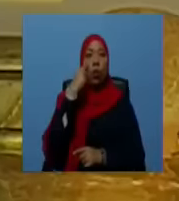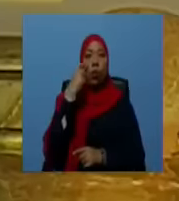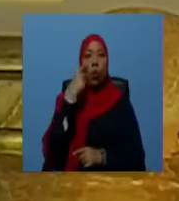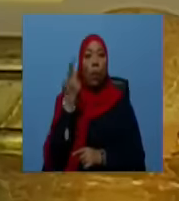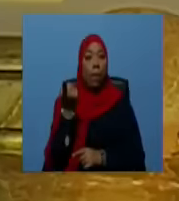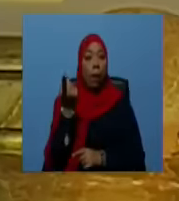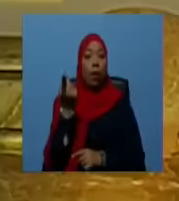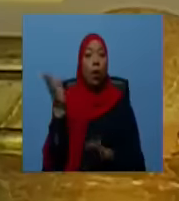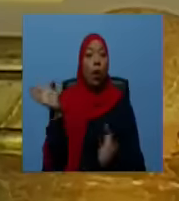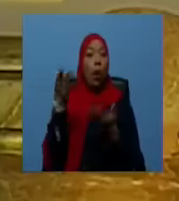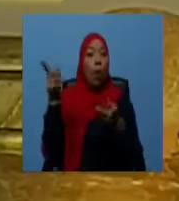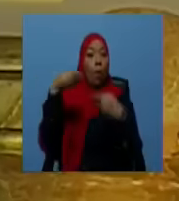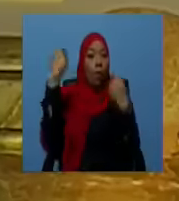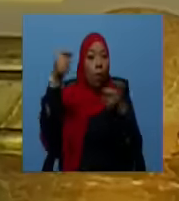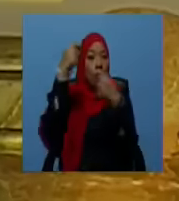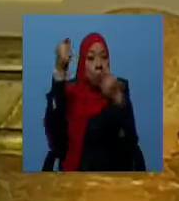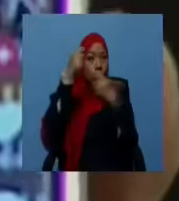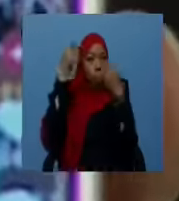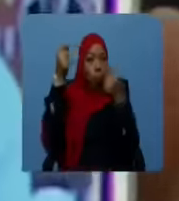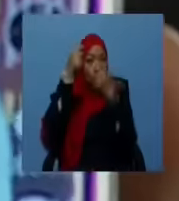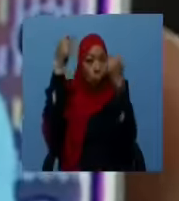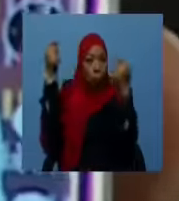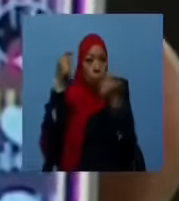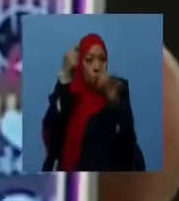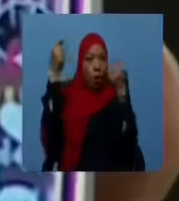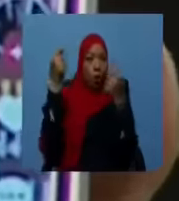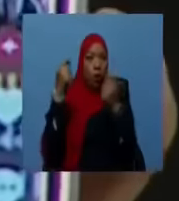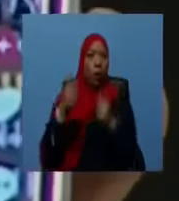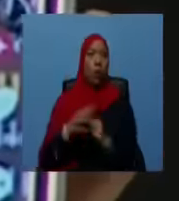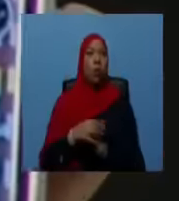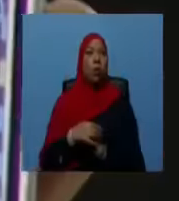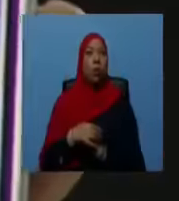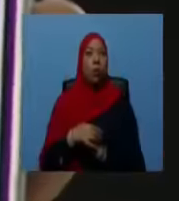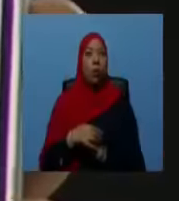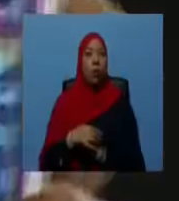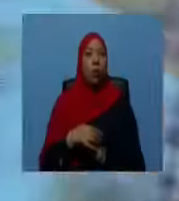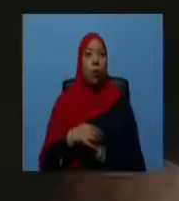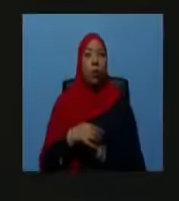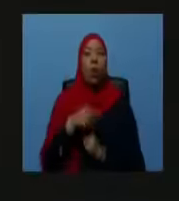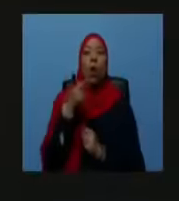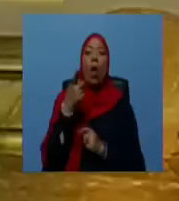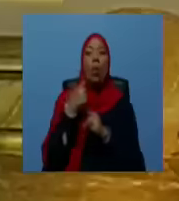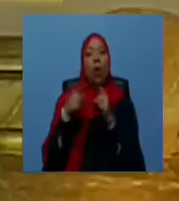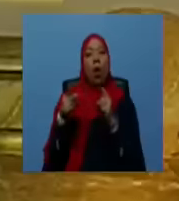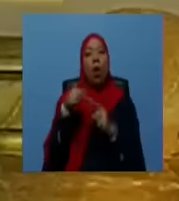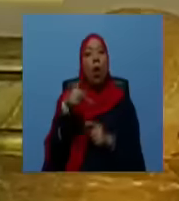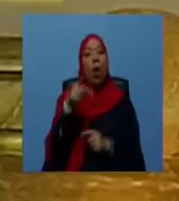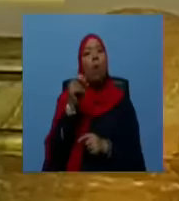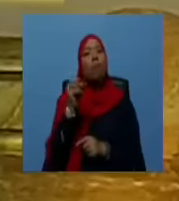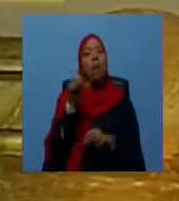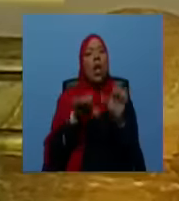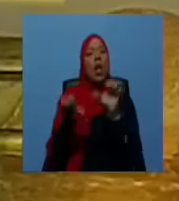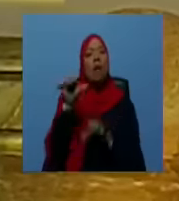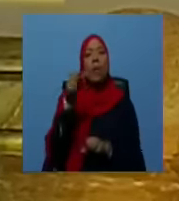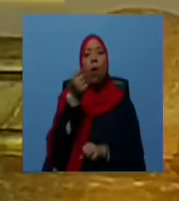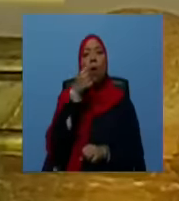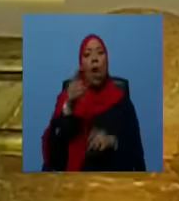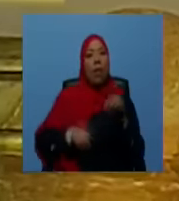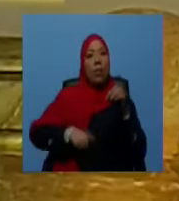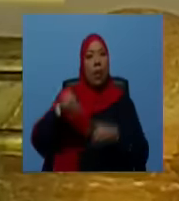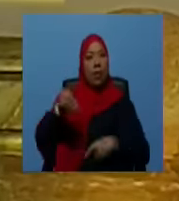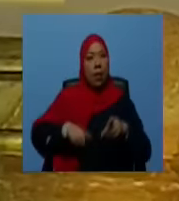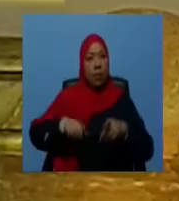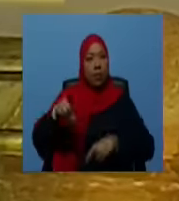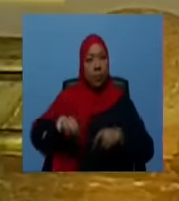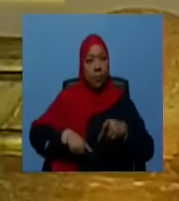De las purinas, ¿no? O sea, de la hiposantina y la santina. Y obvio que aquí hay purina, o sea, del material. Entonces, en vez de aparecer